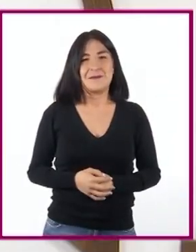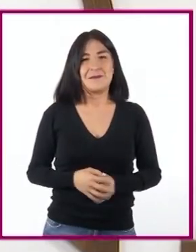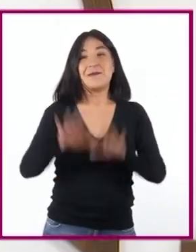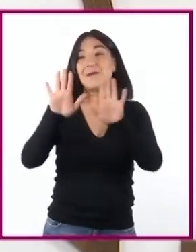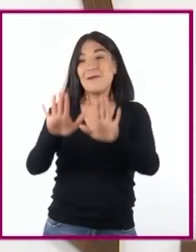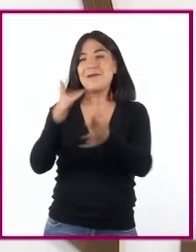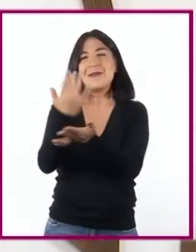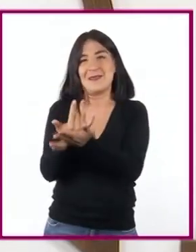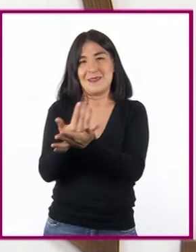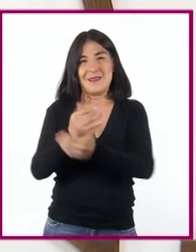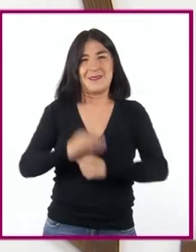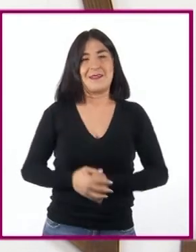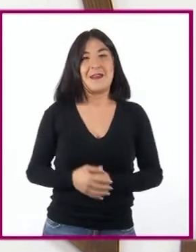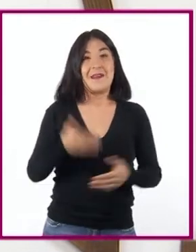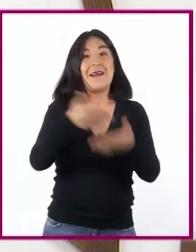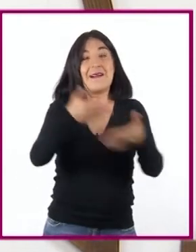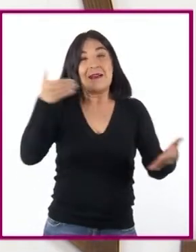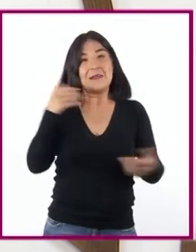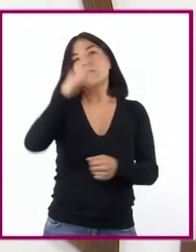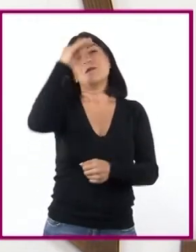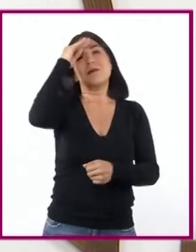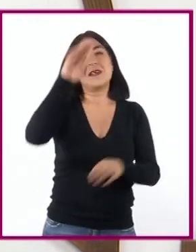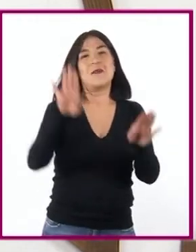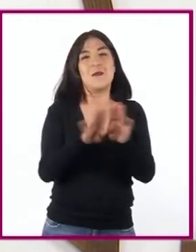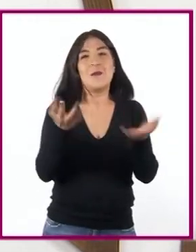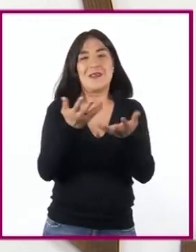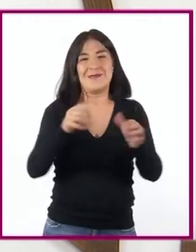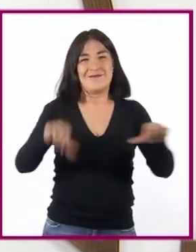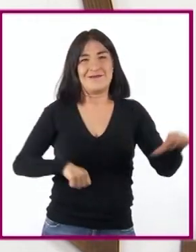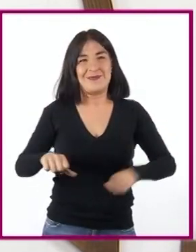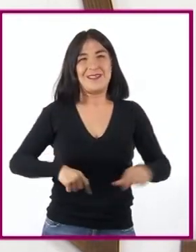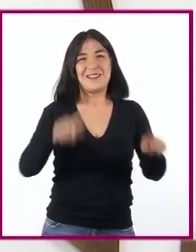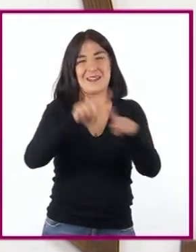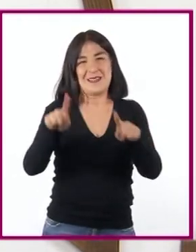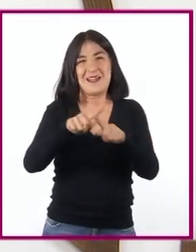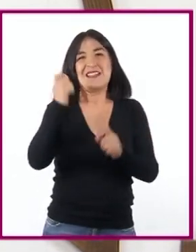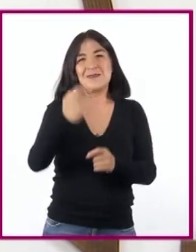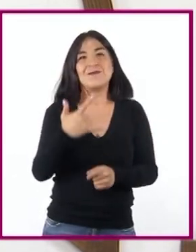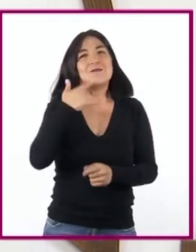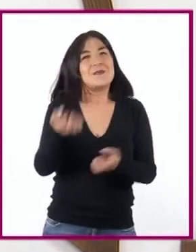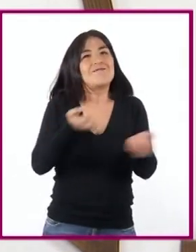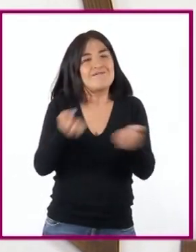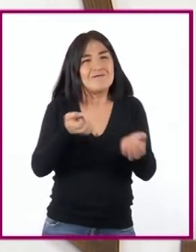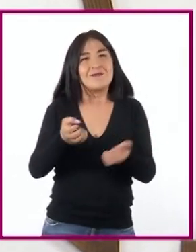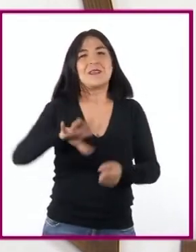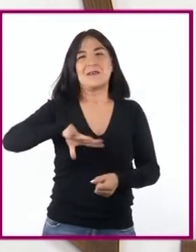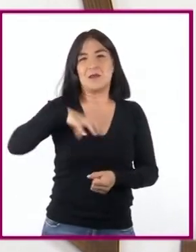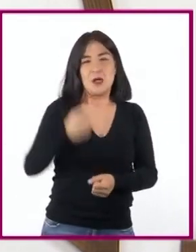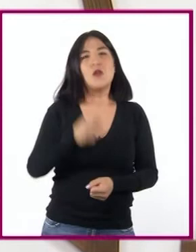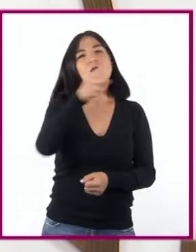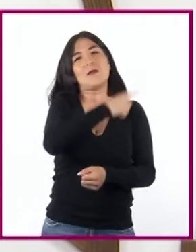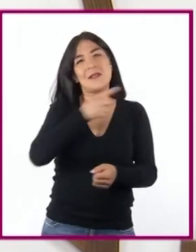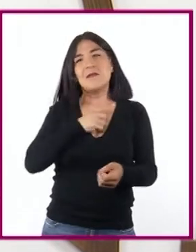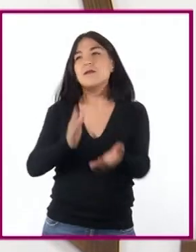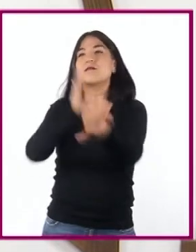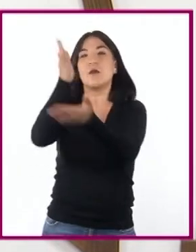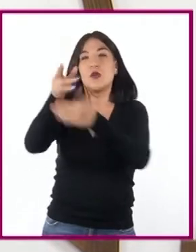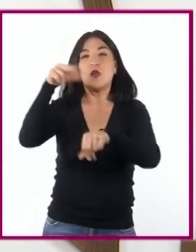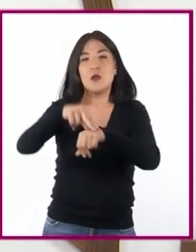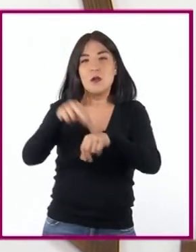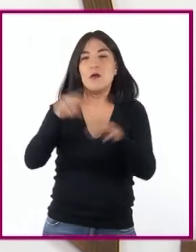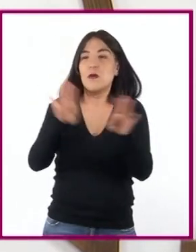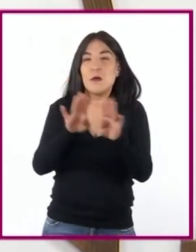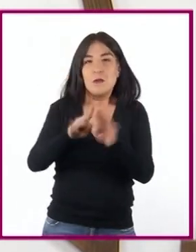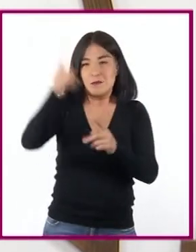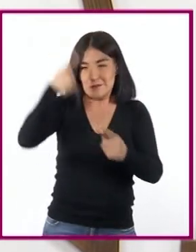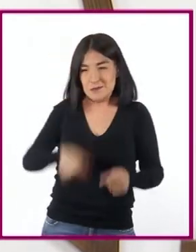Espera. Antes de pensar en realizar cualquier actividad física de esfuerzo, necesitas consultar al médico para que pueda valorar tu estado